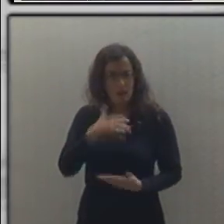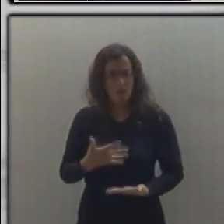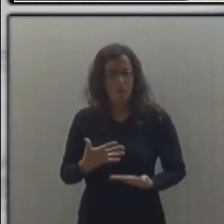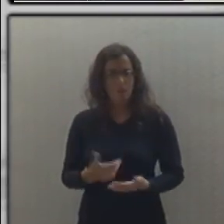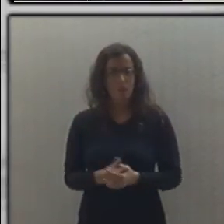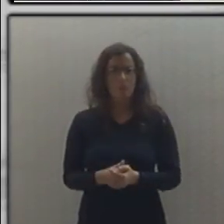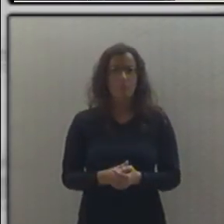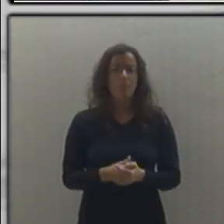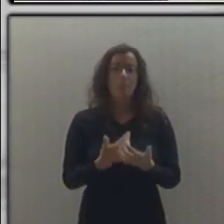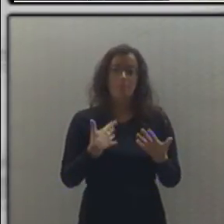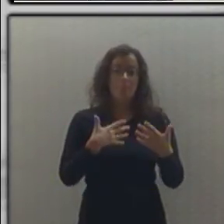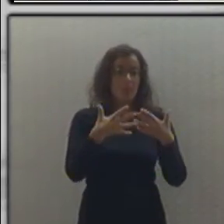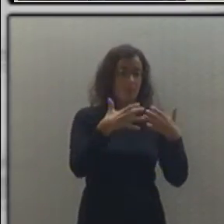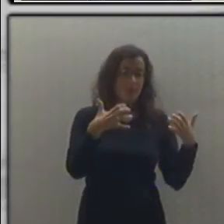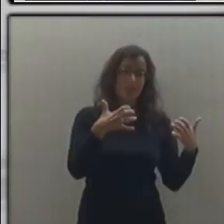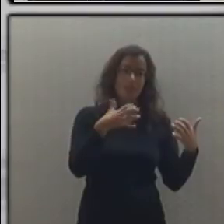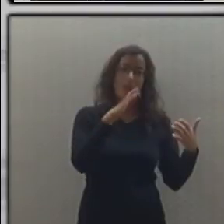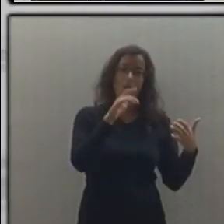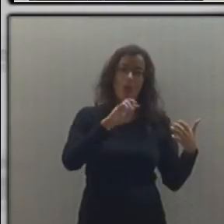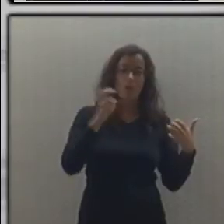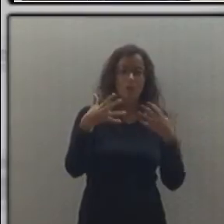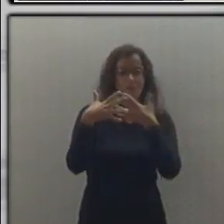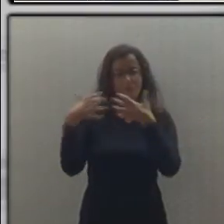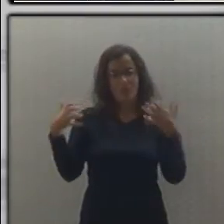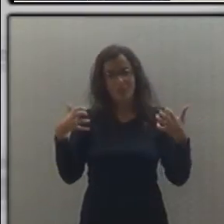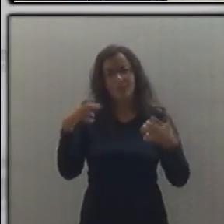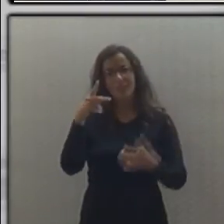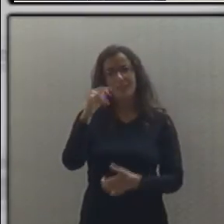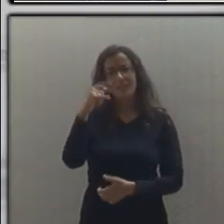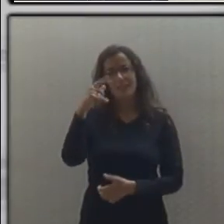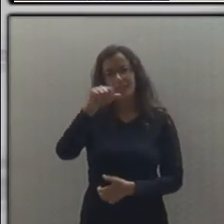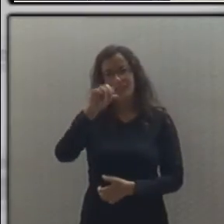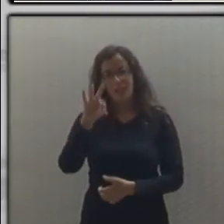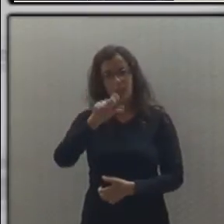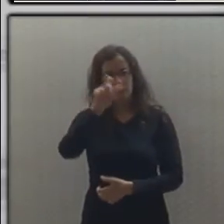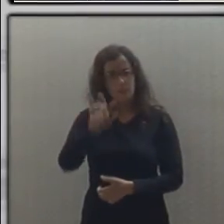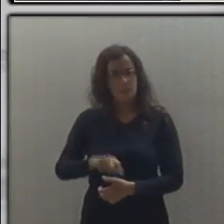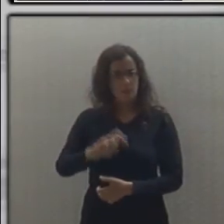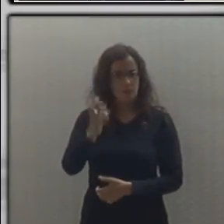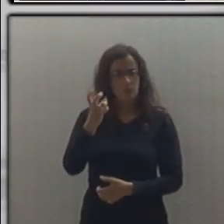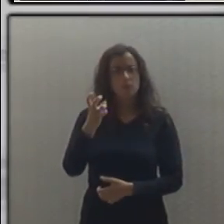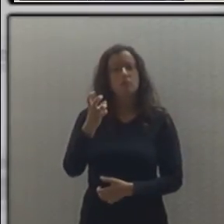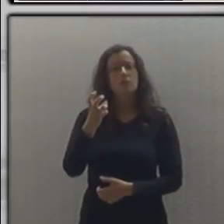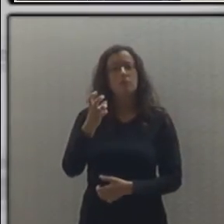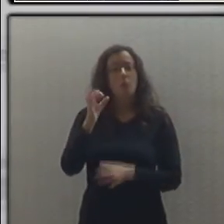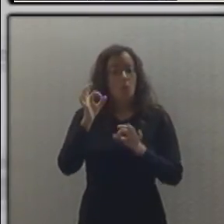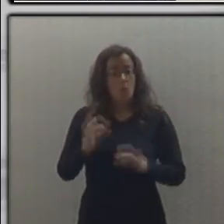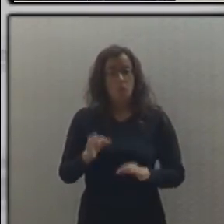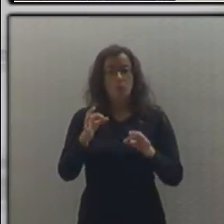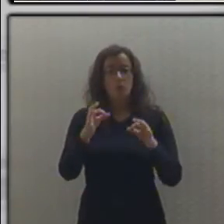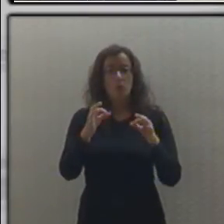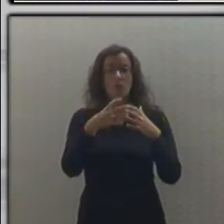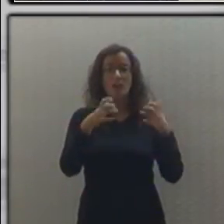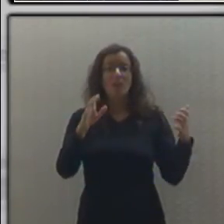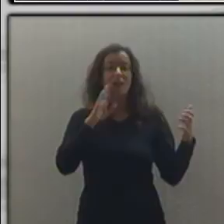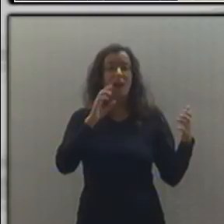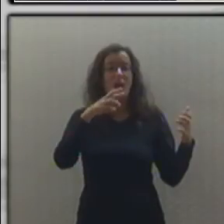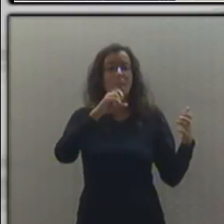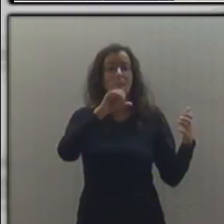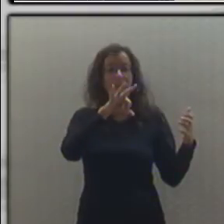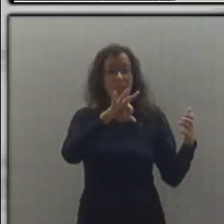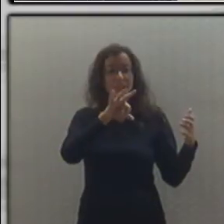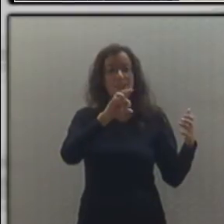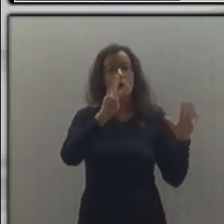a esta, me gustaría poner la de Josep Queclàs, que precisamente jugando con la frase de Mies, 80